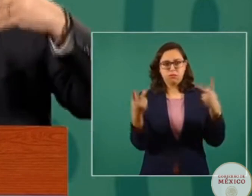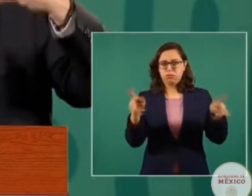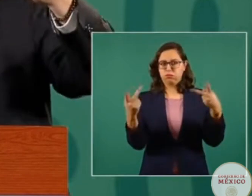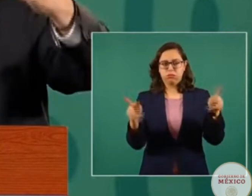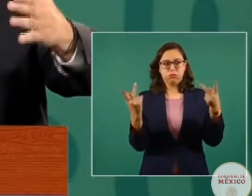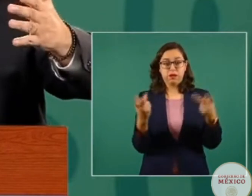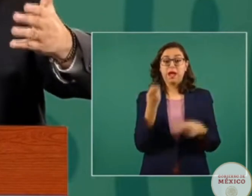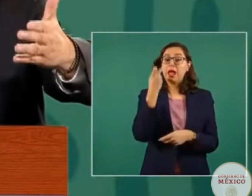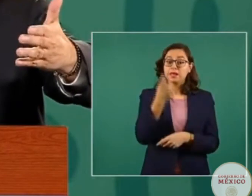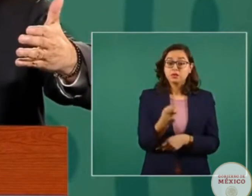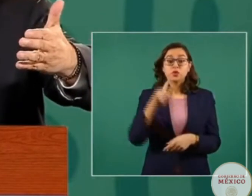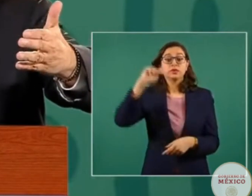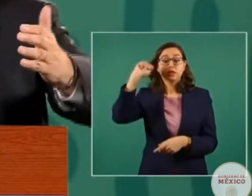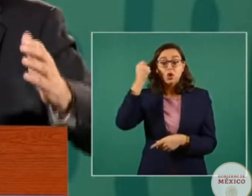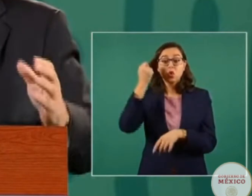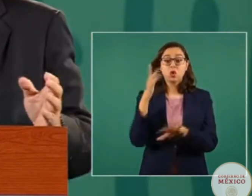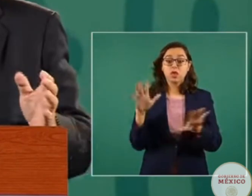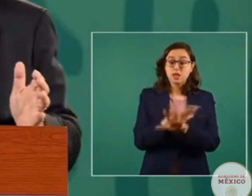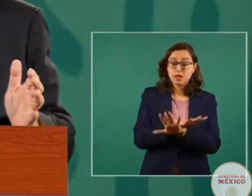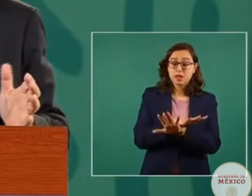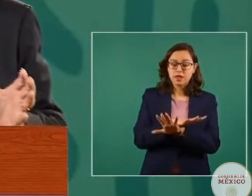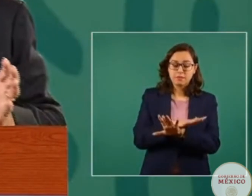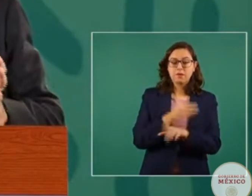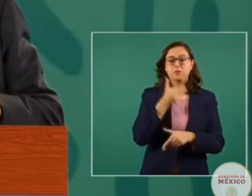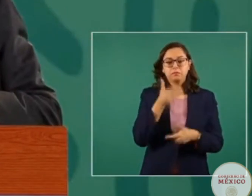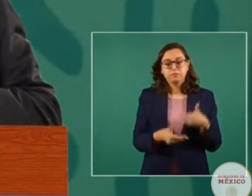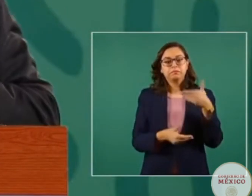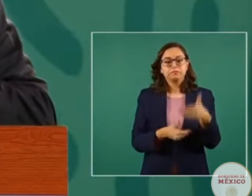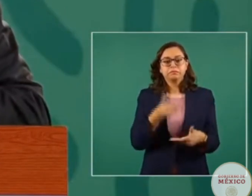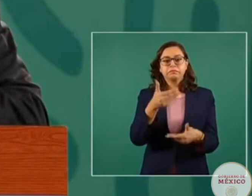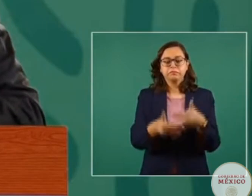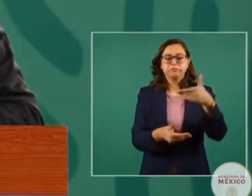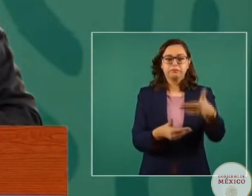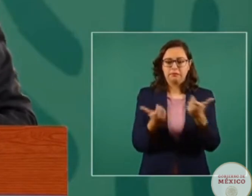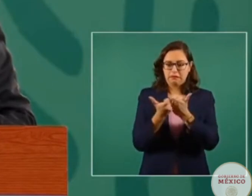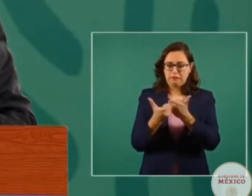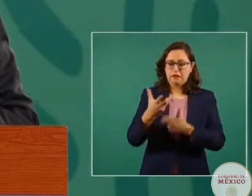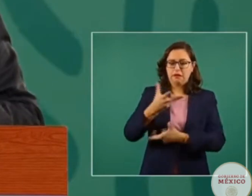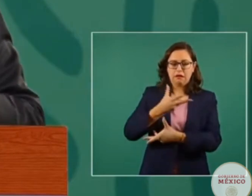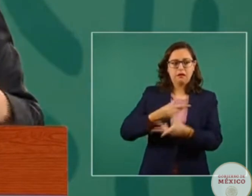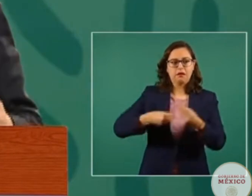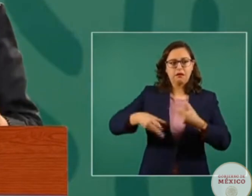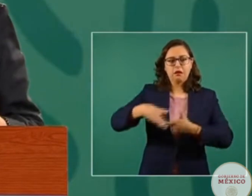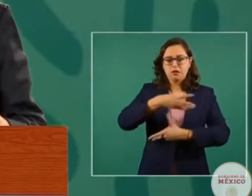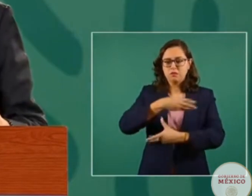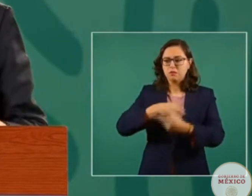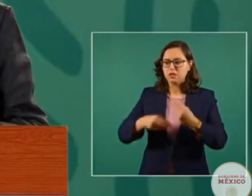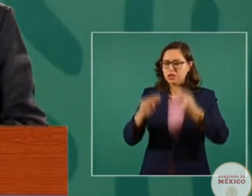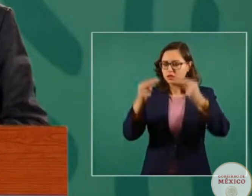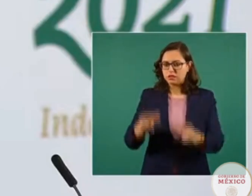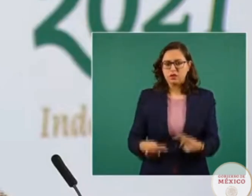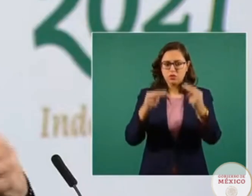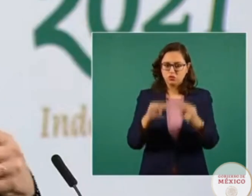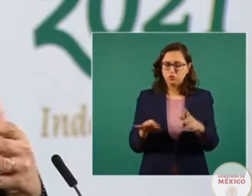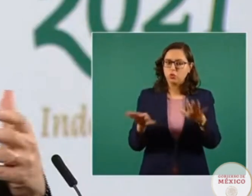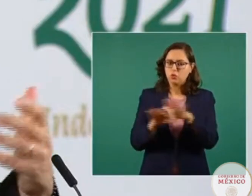los cambios tecnológicos que ha habido hacen que vaya cambiando pues el mercado. Va a